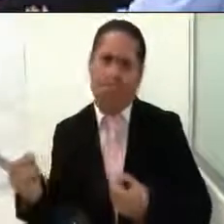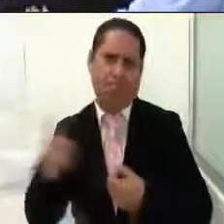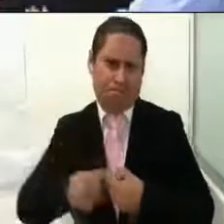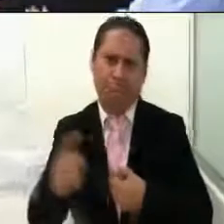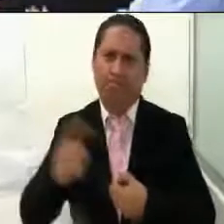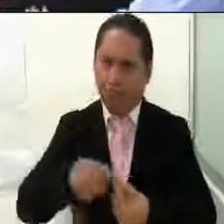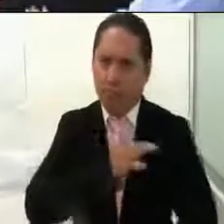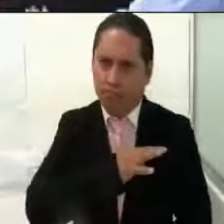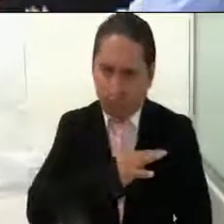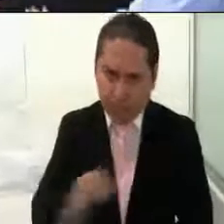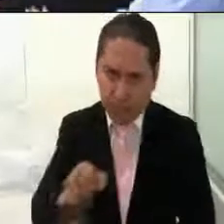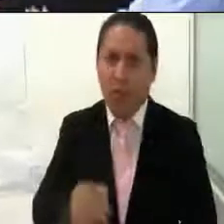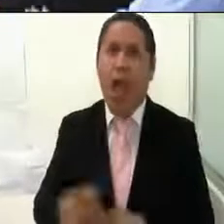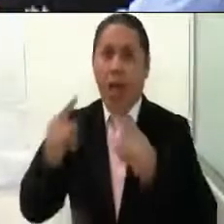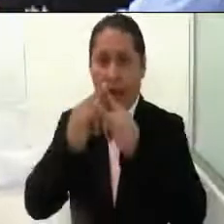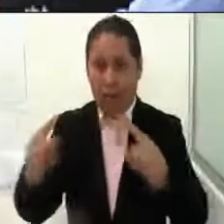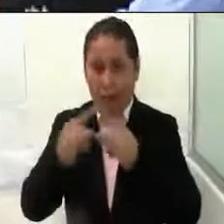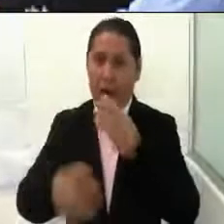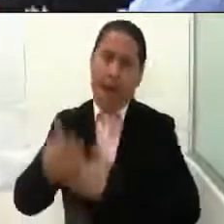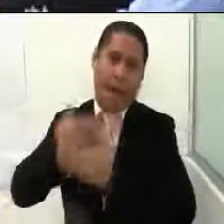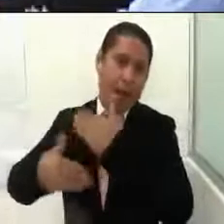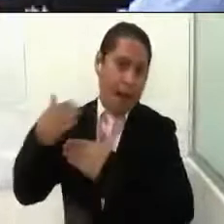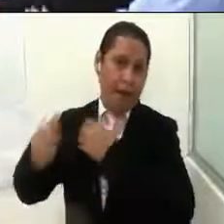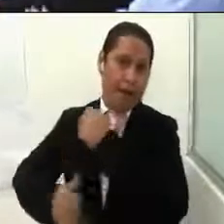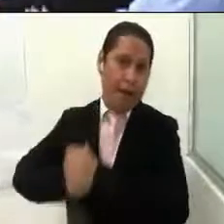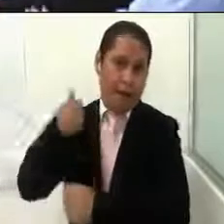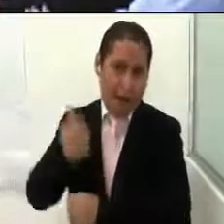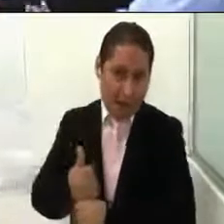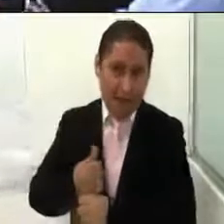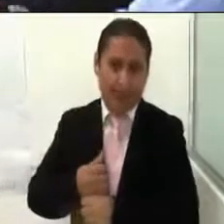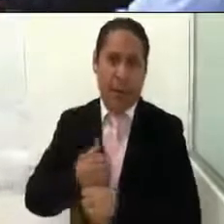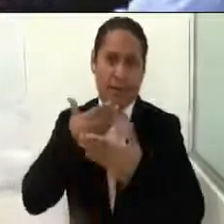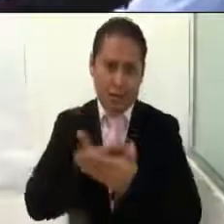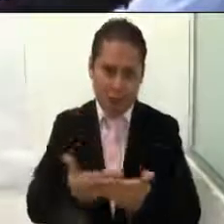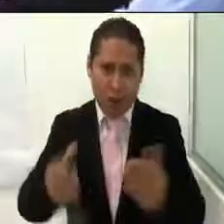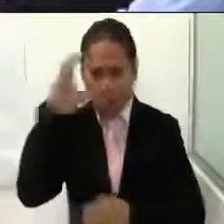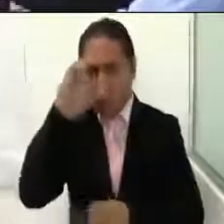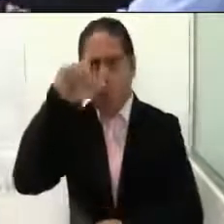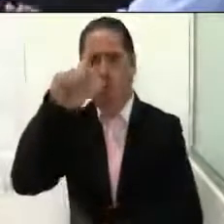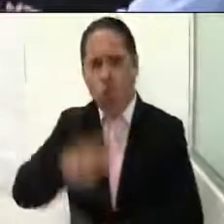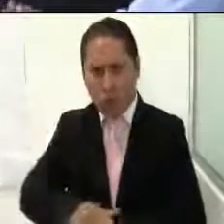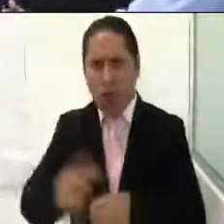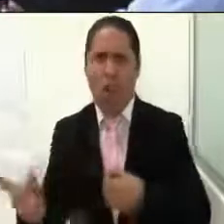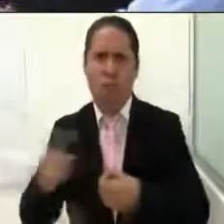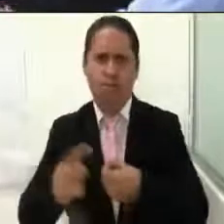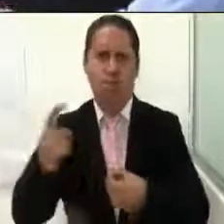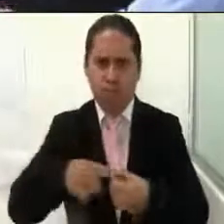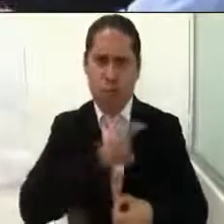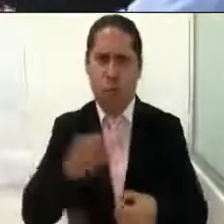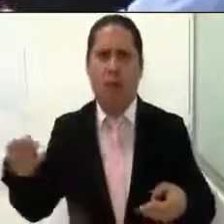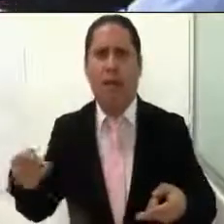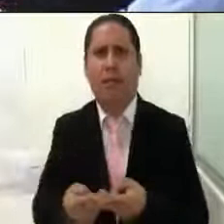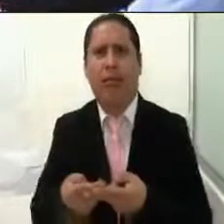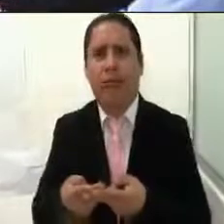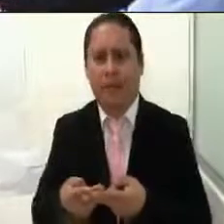desde años anteriores para propiciar una cultura del registro oportuno del nacimiento